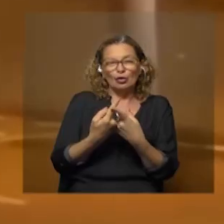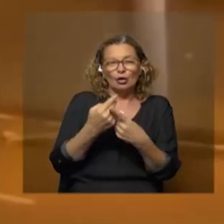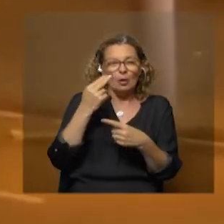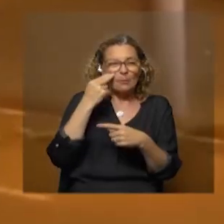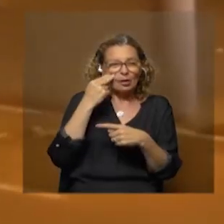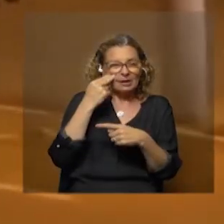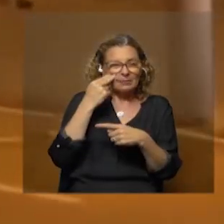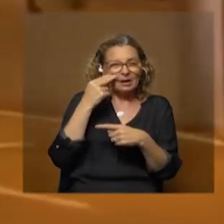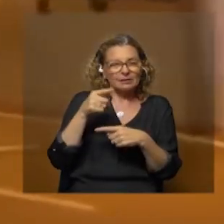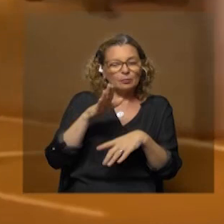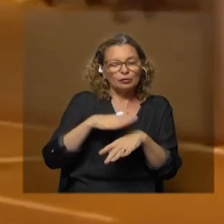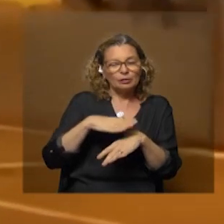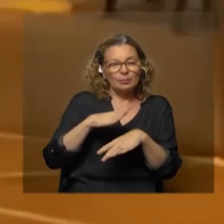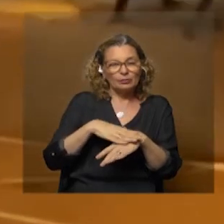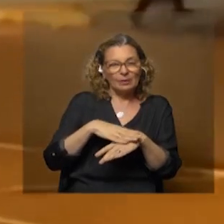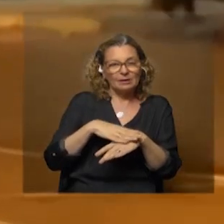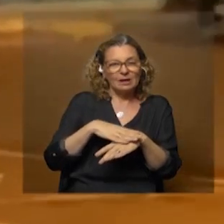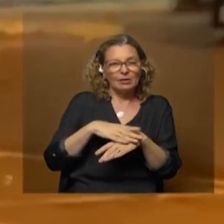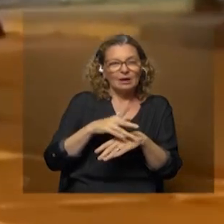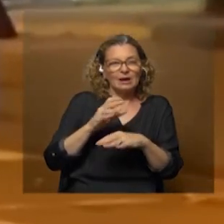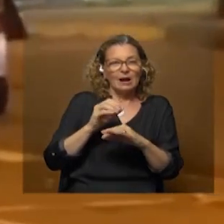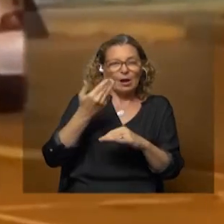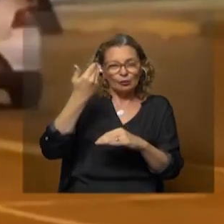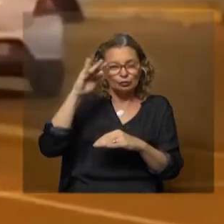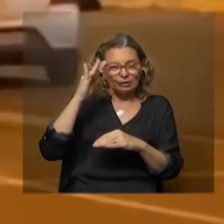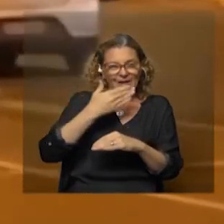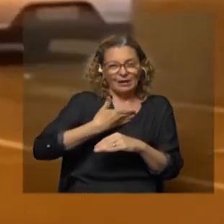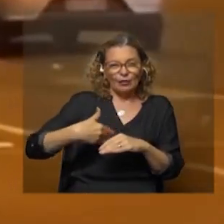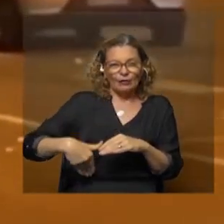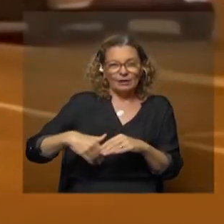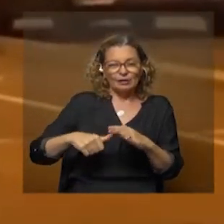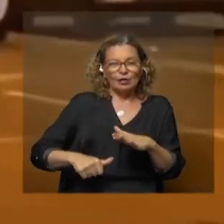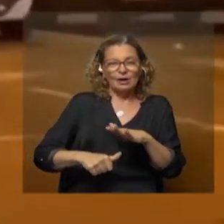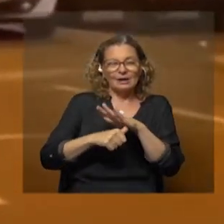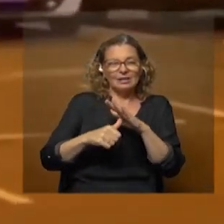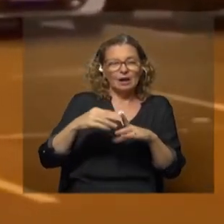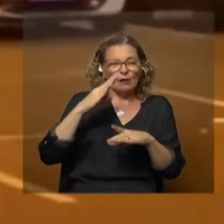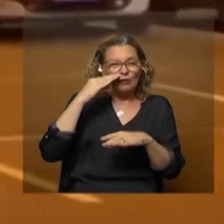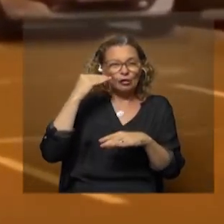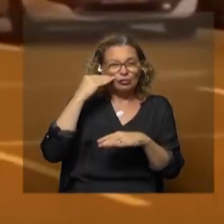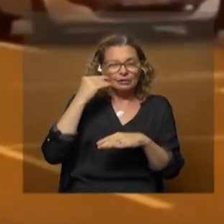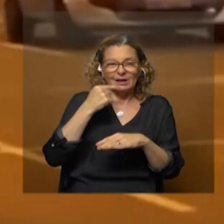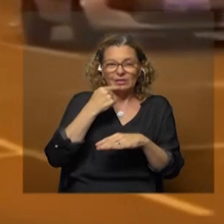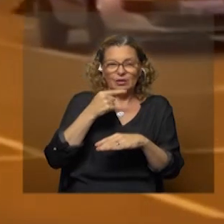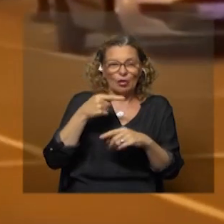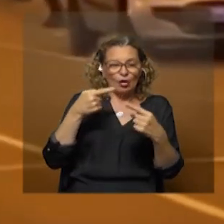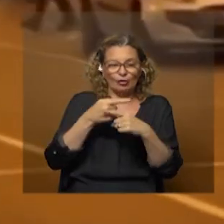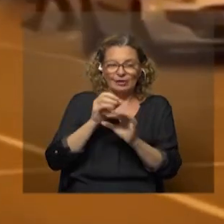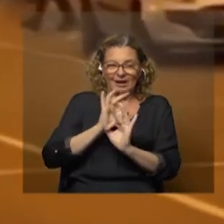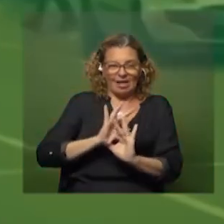vandalismo serán responsabilizados Aunque ninguna autoridad del gobierno liderado por bolsonaro condenó los